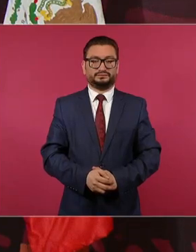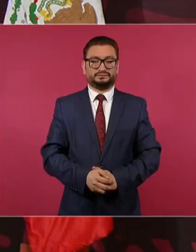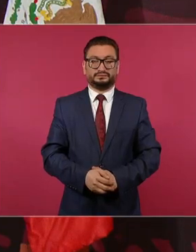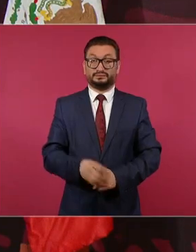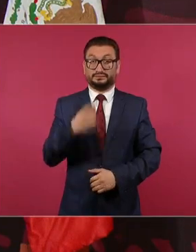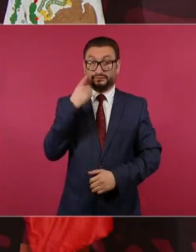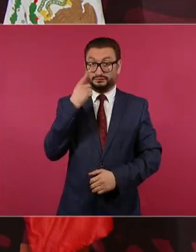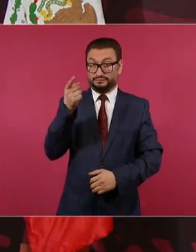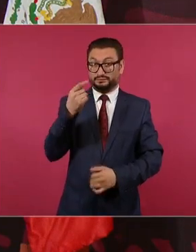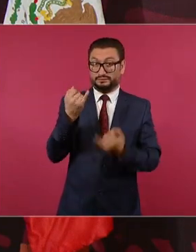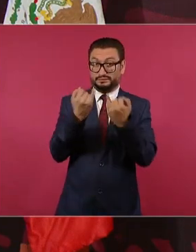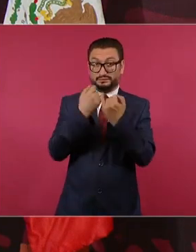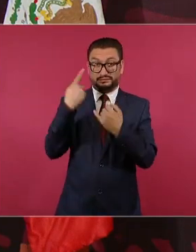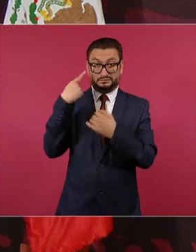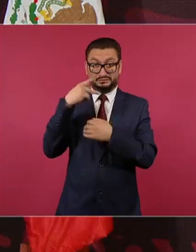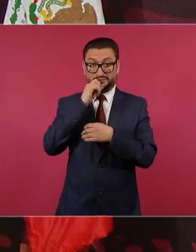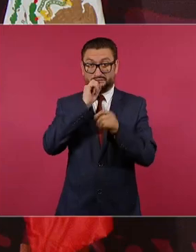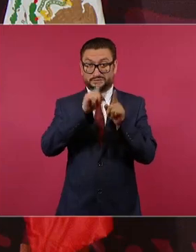Puebla también.